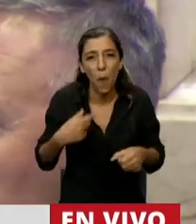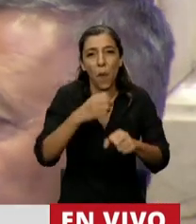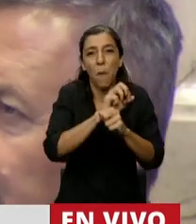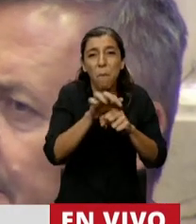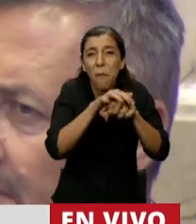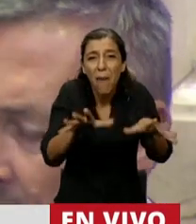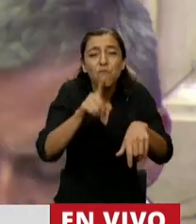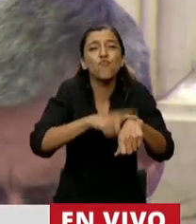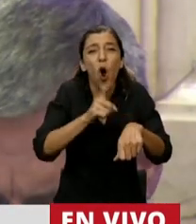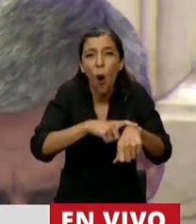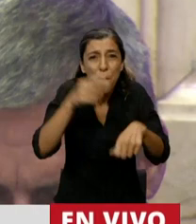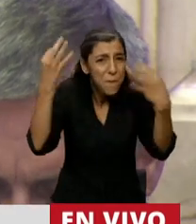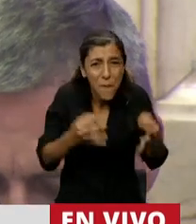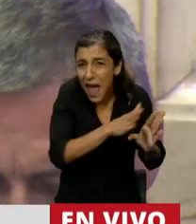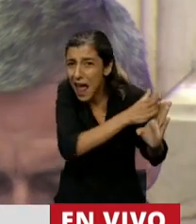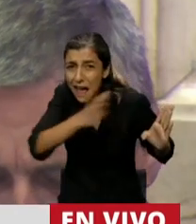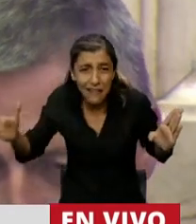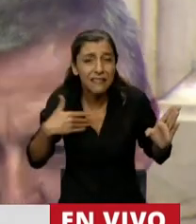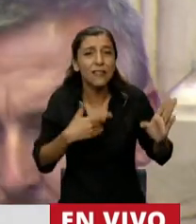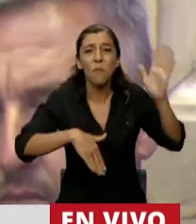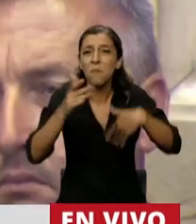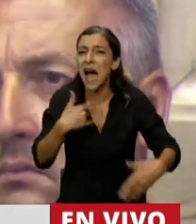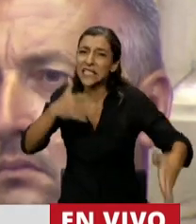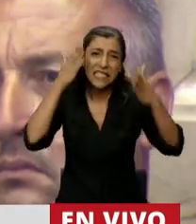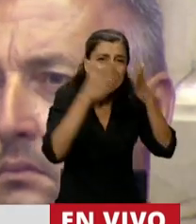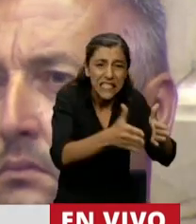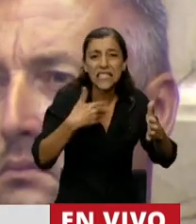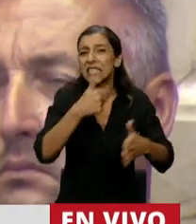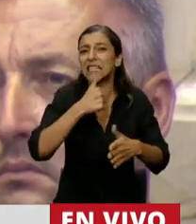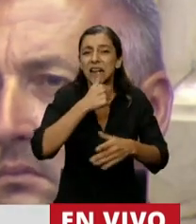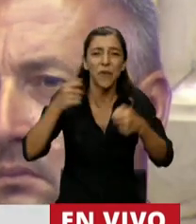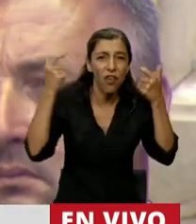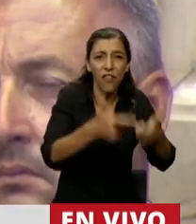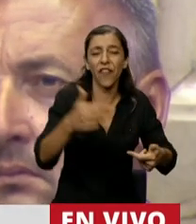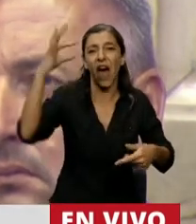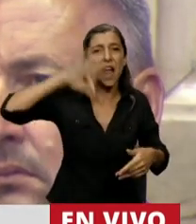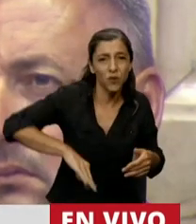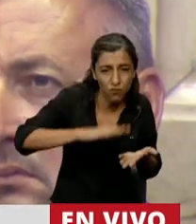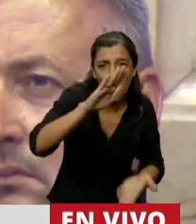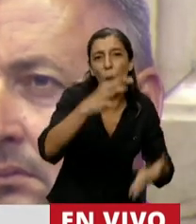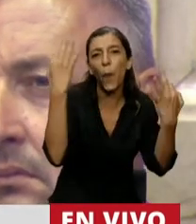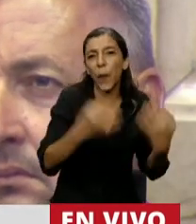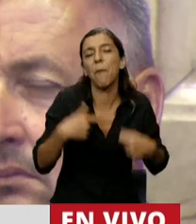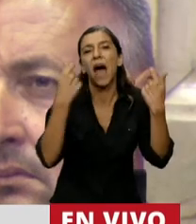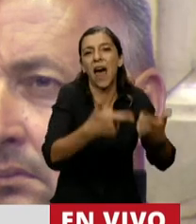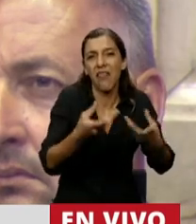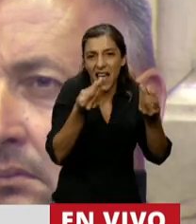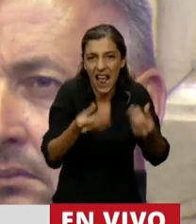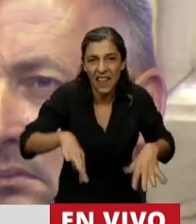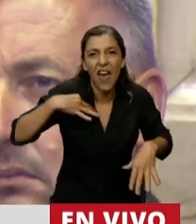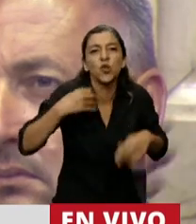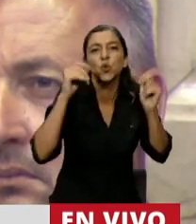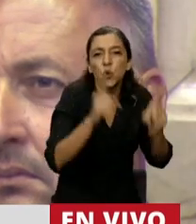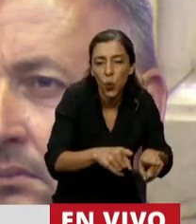ser atendido, reforzado los recursos, garantizado los medicamentos, hacerle fácil la vida a los jubilados,